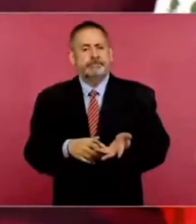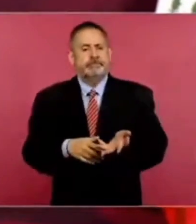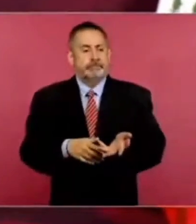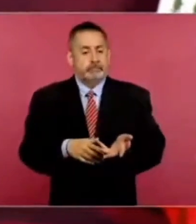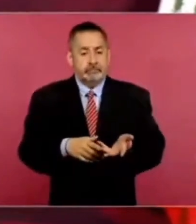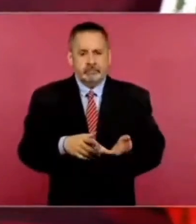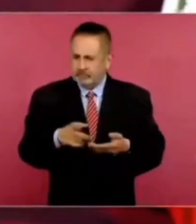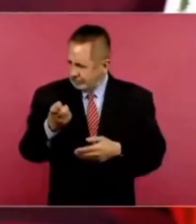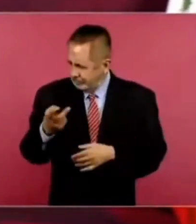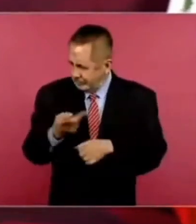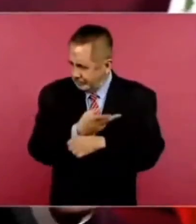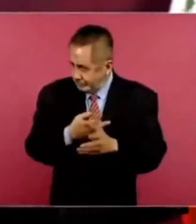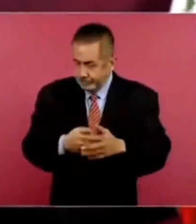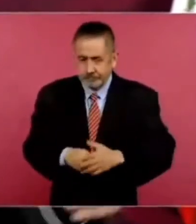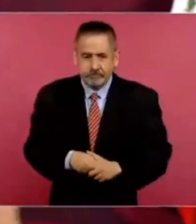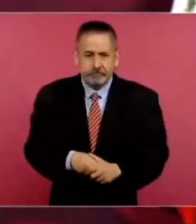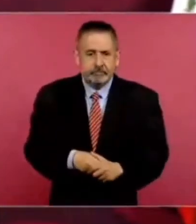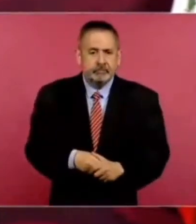Así es, ¿verdad?